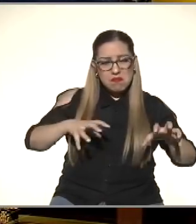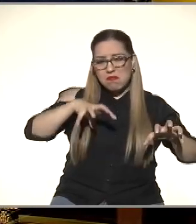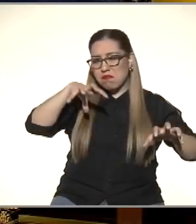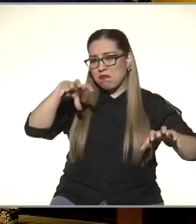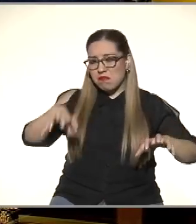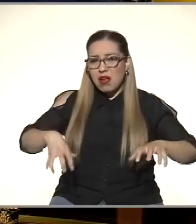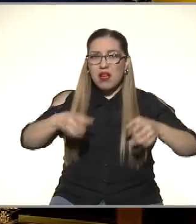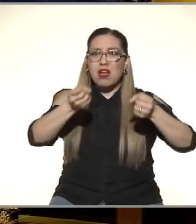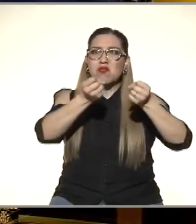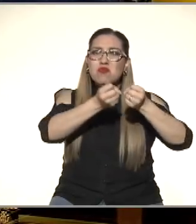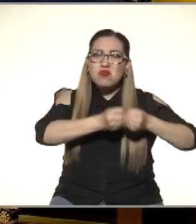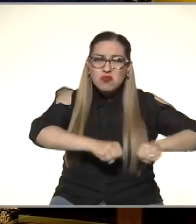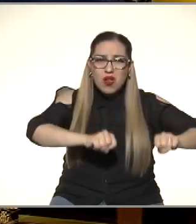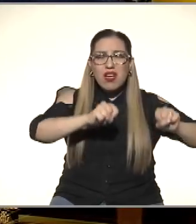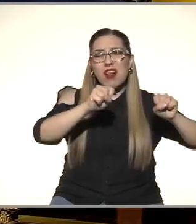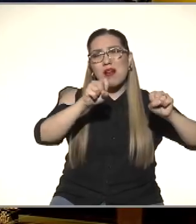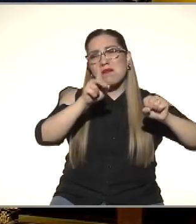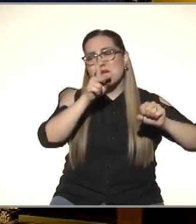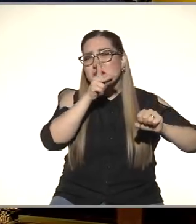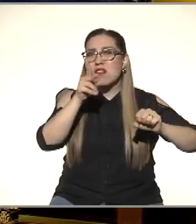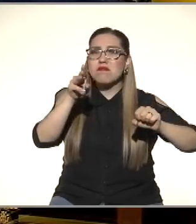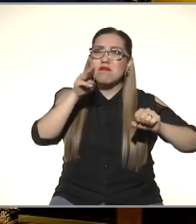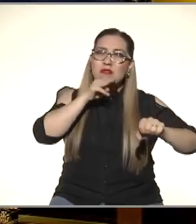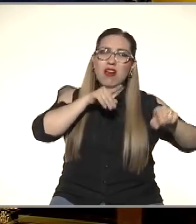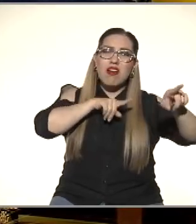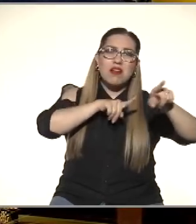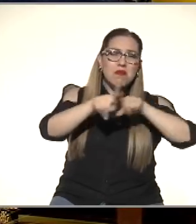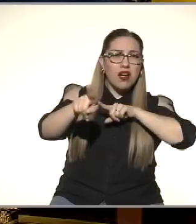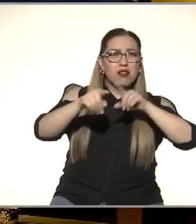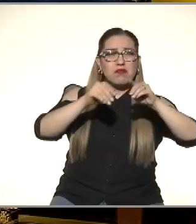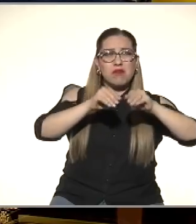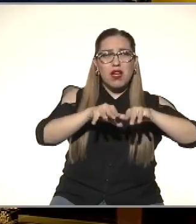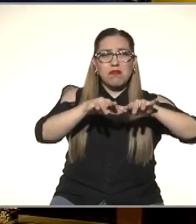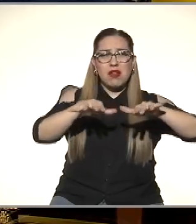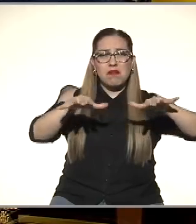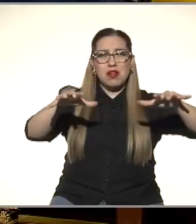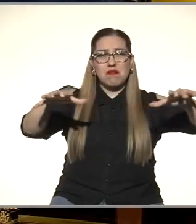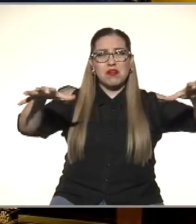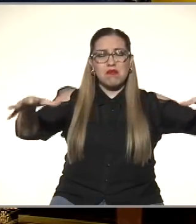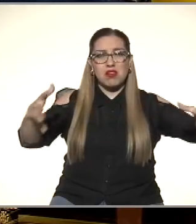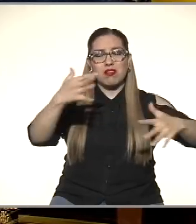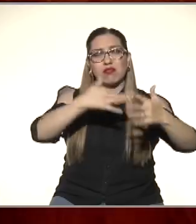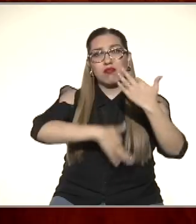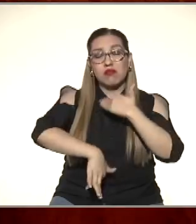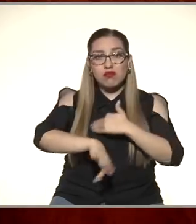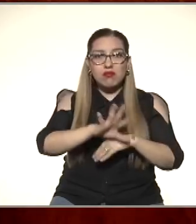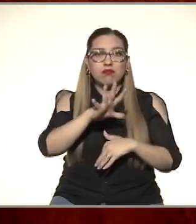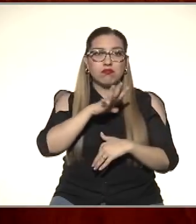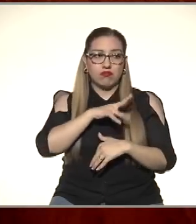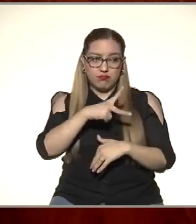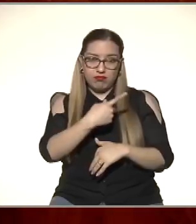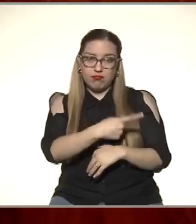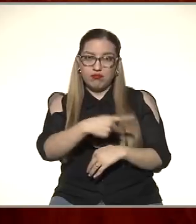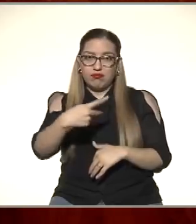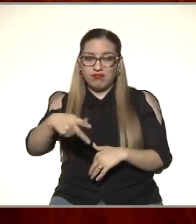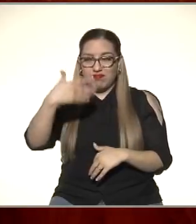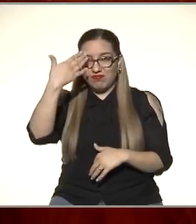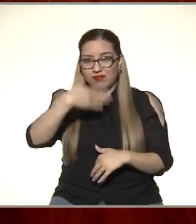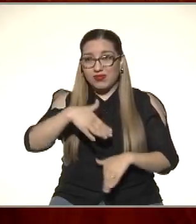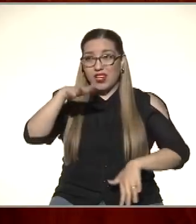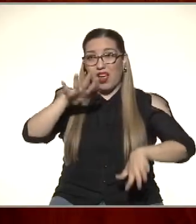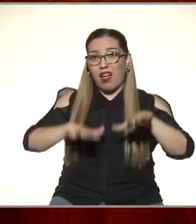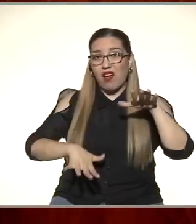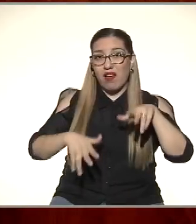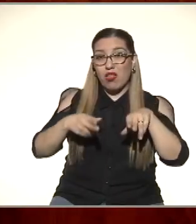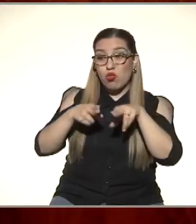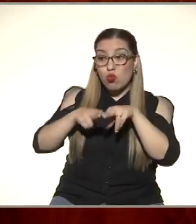suegra y los papás y los hermanos entran en toda esta historia y además tienen papeles, ¿no? De repente ya la nuera ya no es invitada a